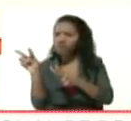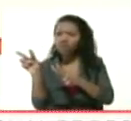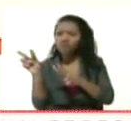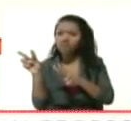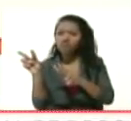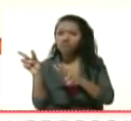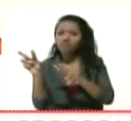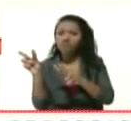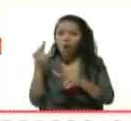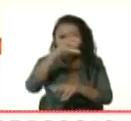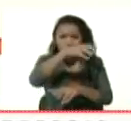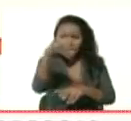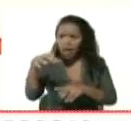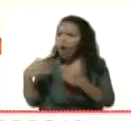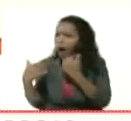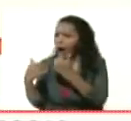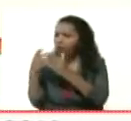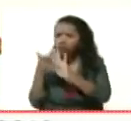¿Los estados hubo alguno?